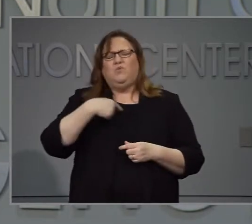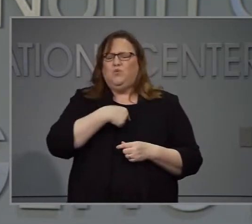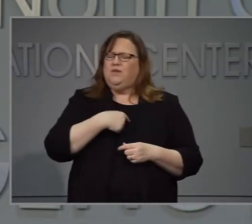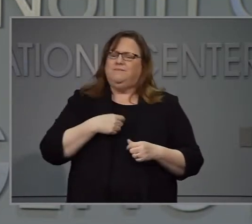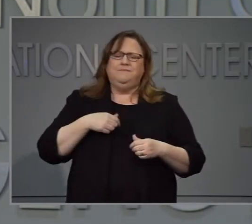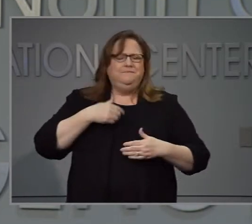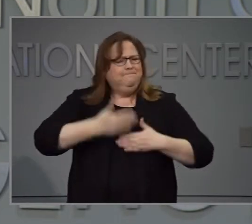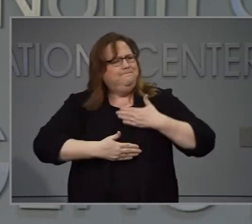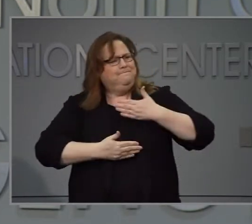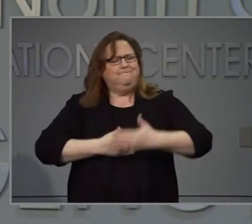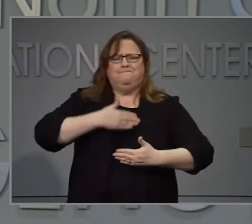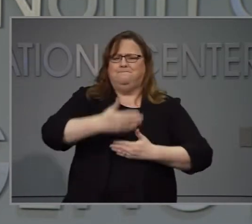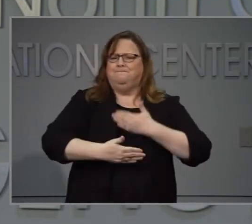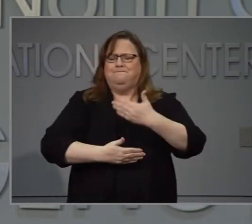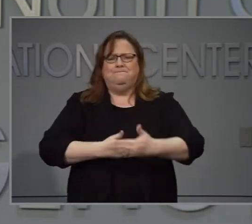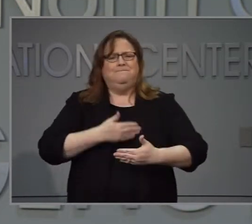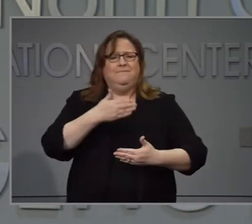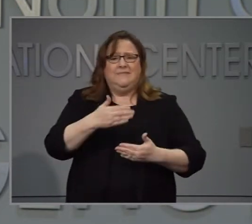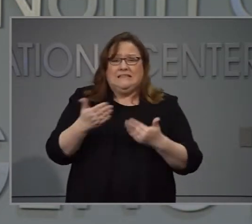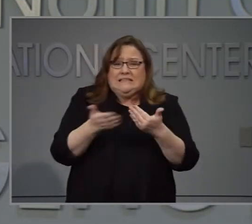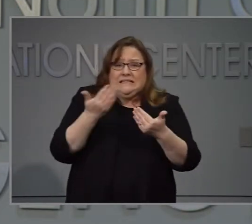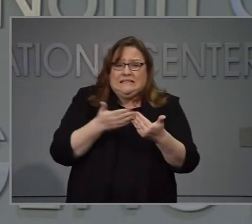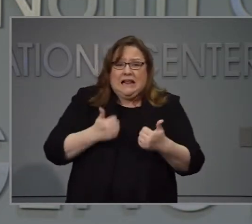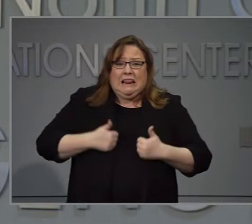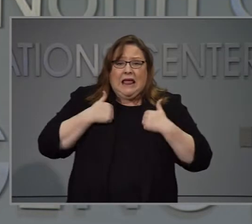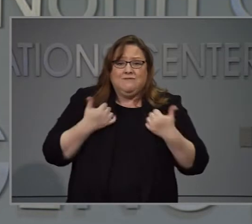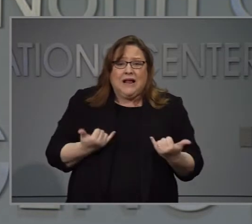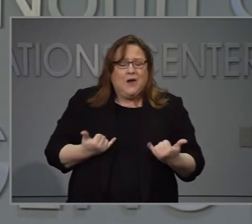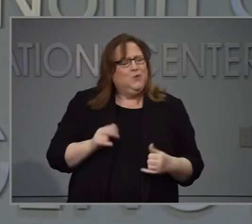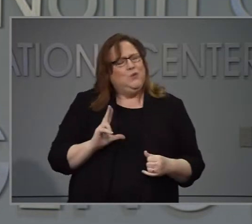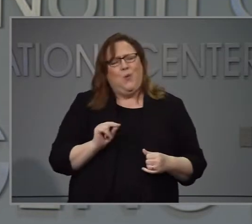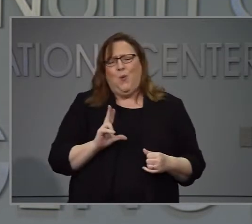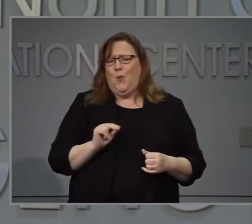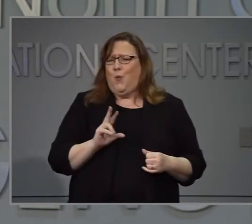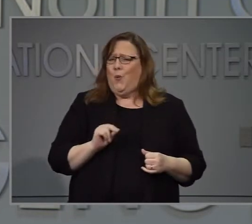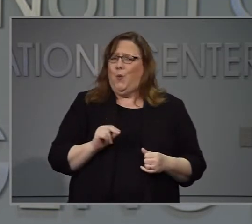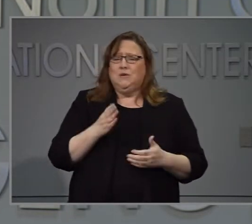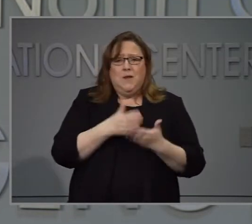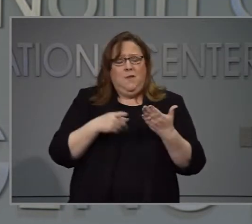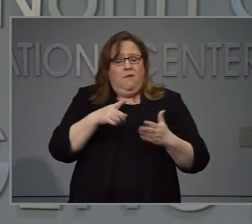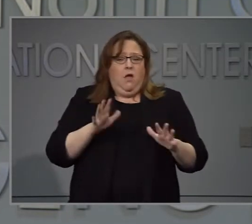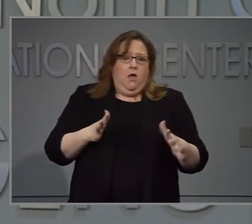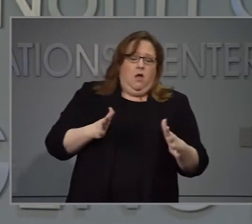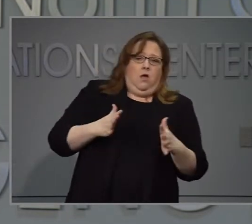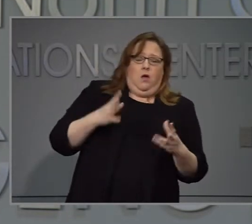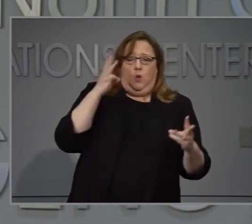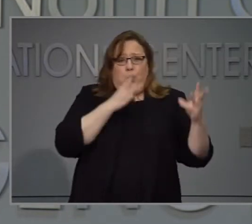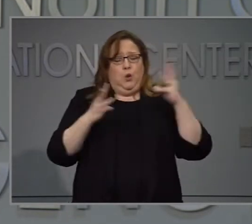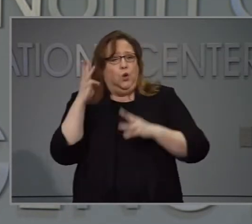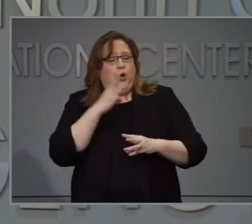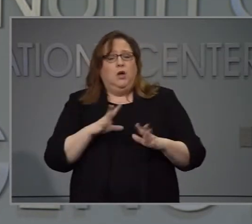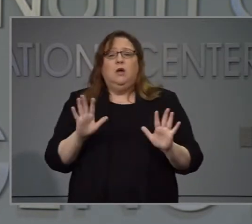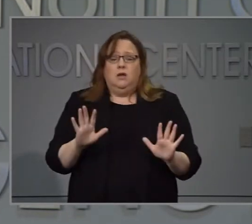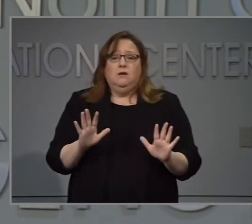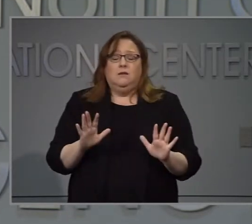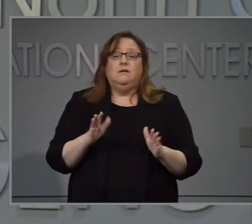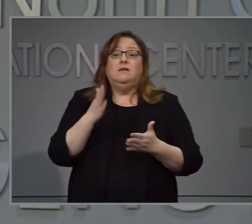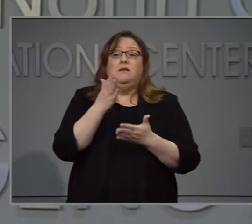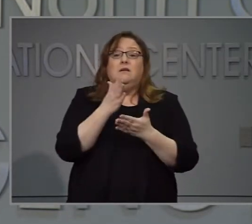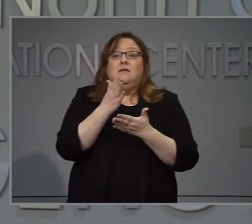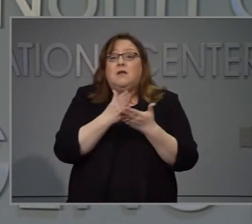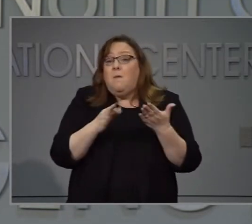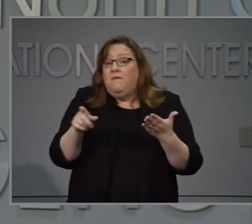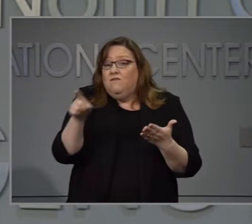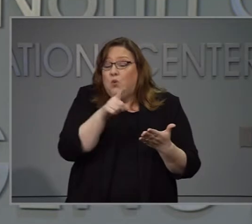juntos en esto yo sé que en estos momentos son difíciles para todos llenos de incertidumbre y la